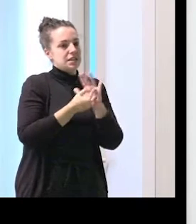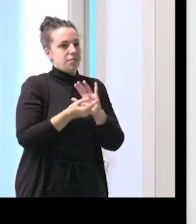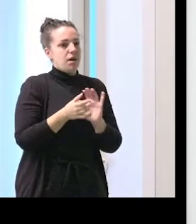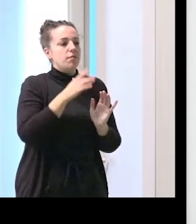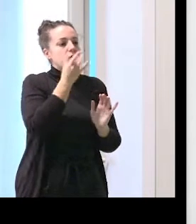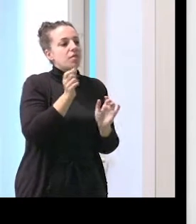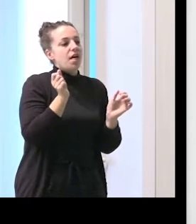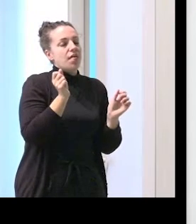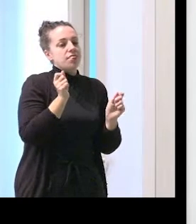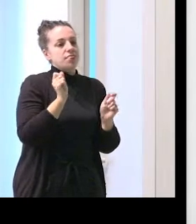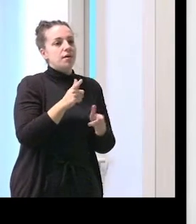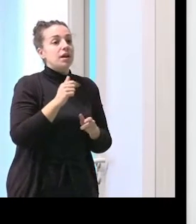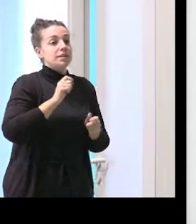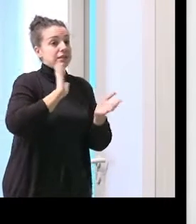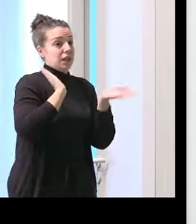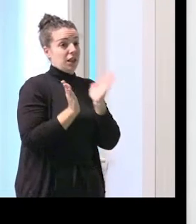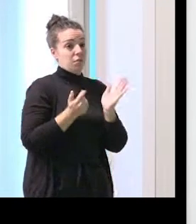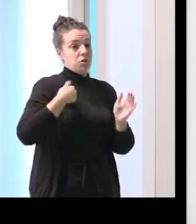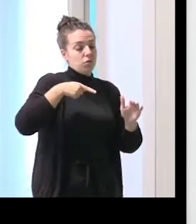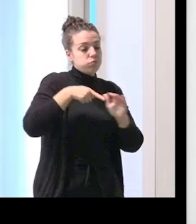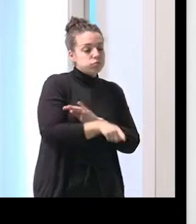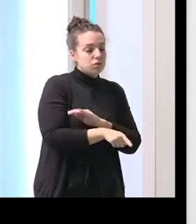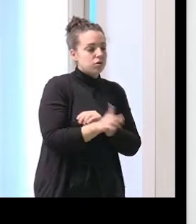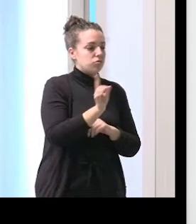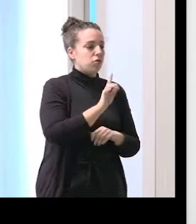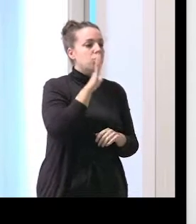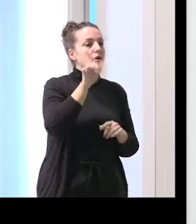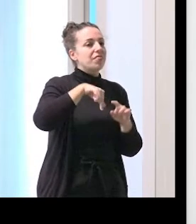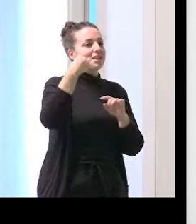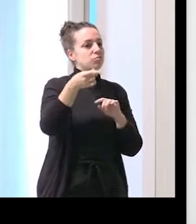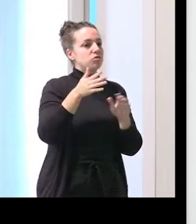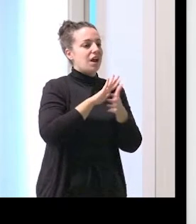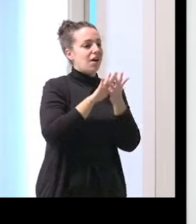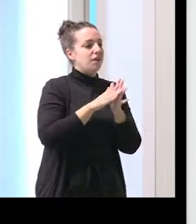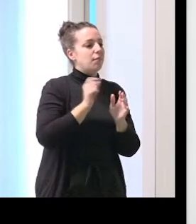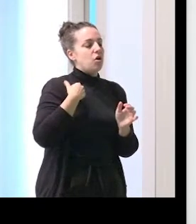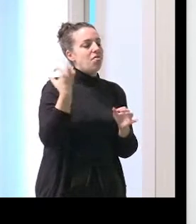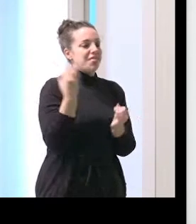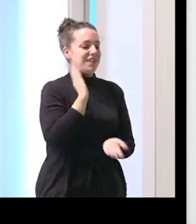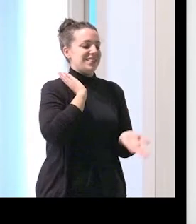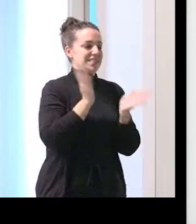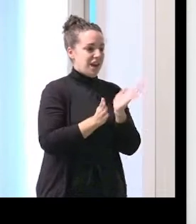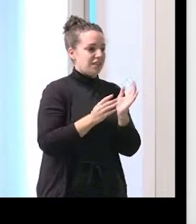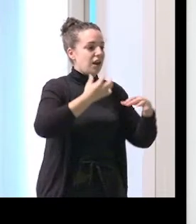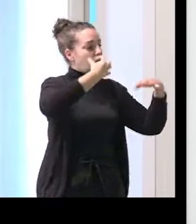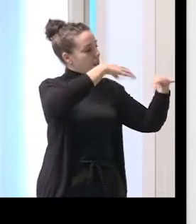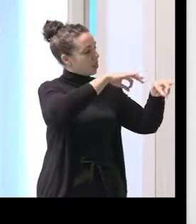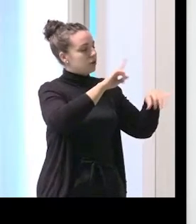al tratamiento, no voy a entrar porque van a hablar ampliamente de ello, pero es importante tratarlos, no hay que ignorarlos, y